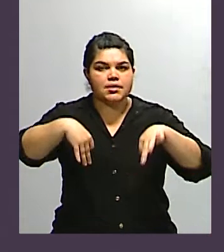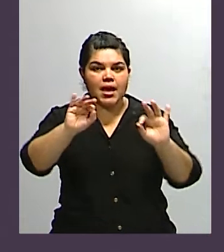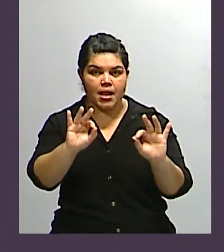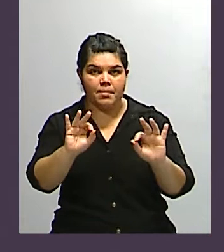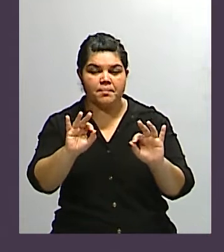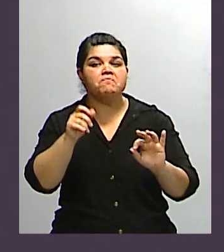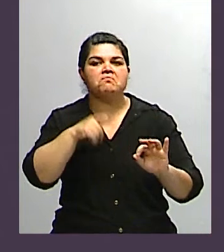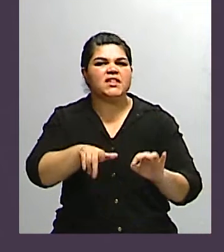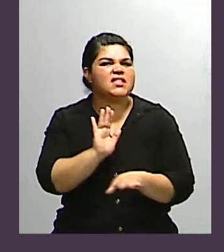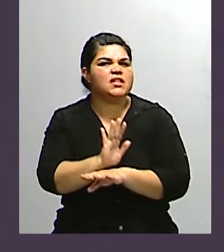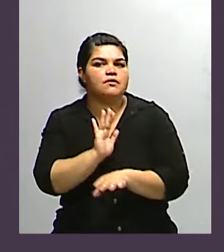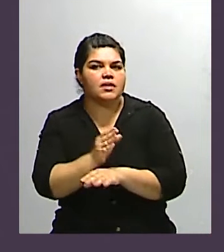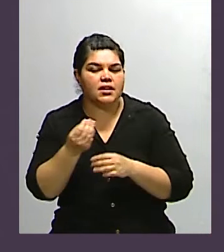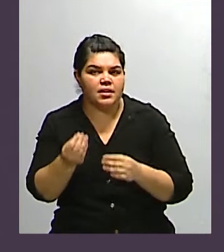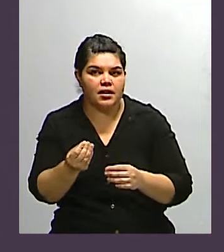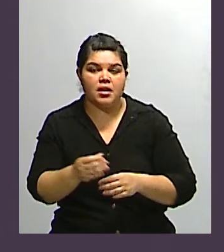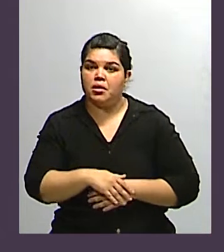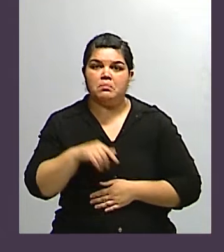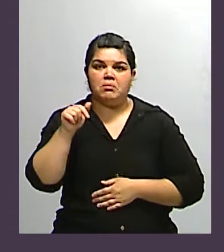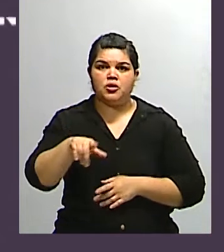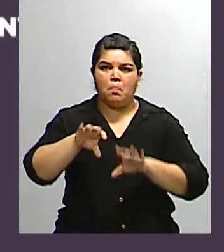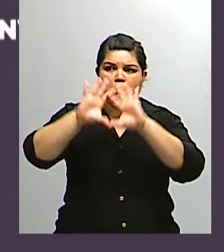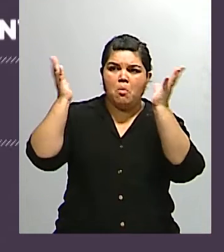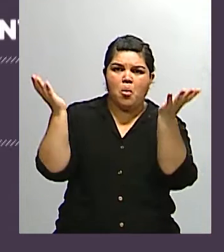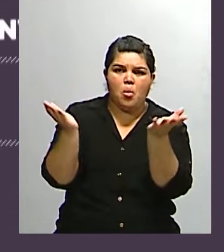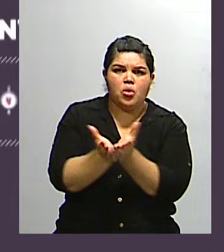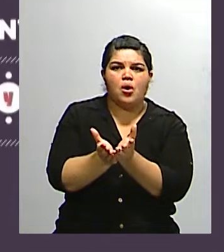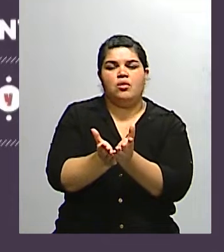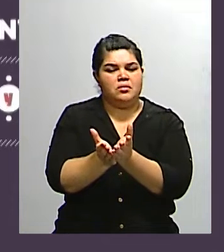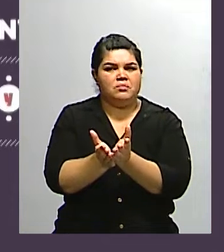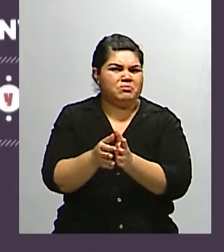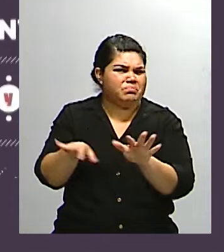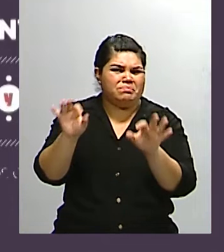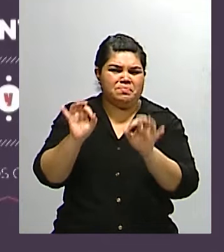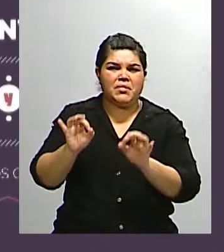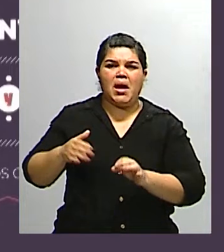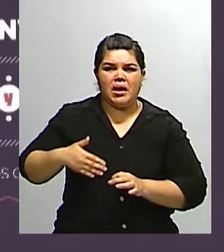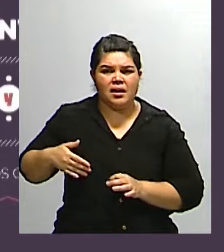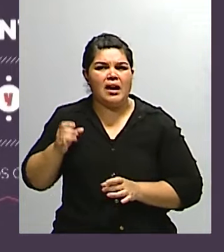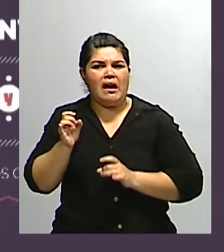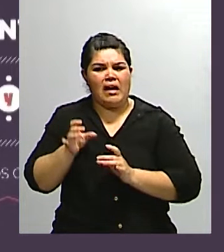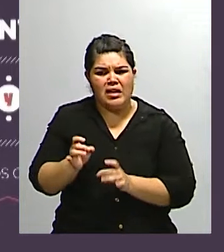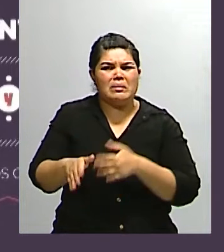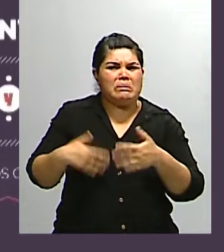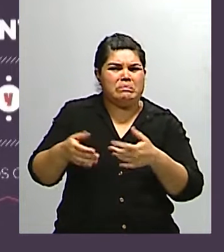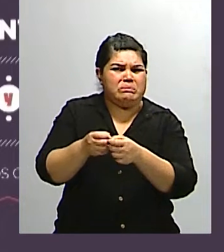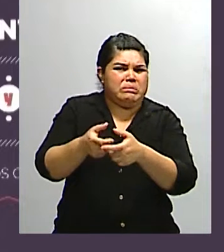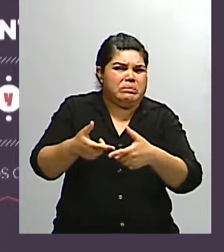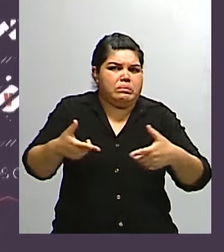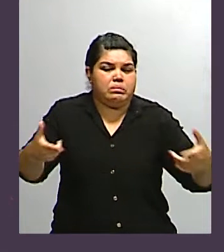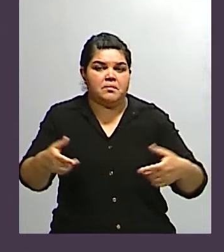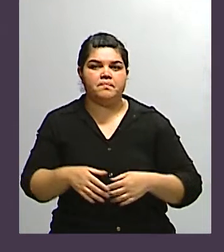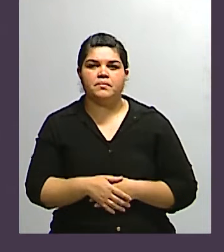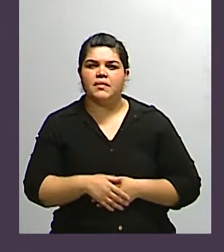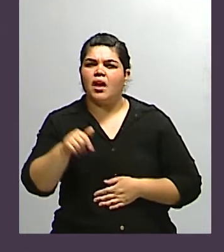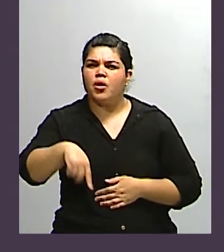mayor prevalencia en el mundo. ¿Por qué Octubre Rosa? Es lo que se deben preguntar muchos. Pese a que